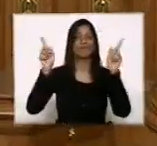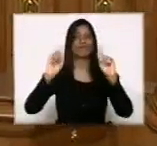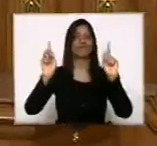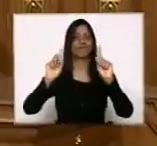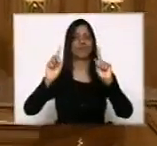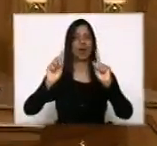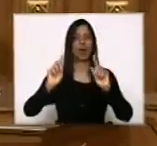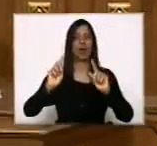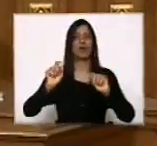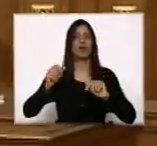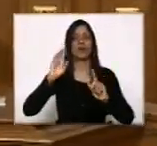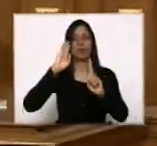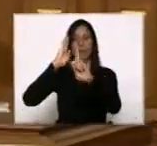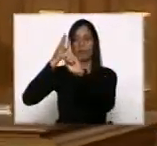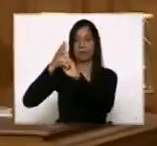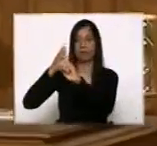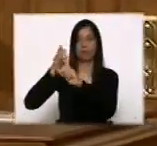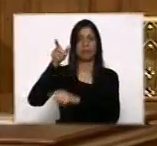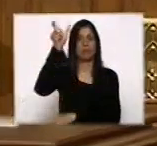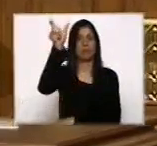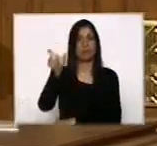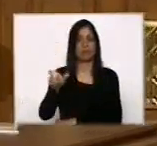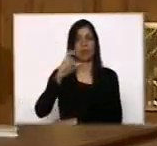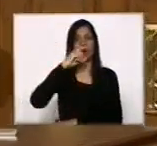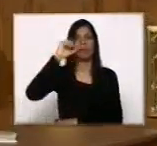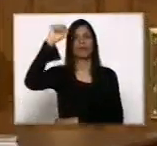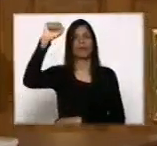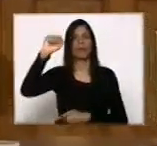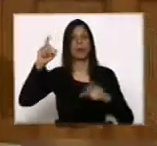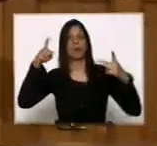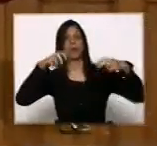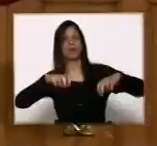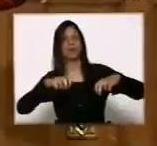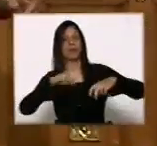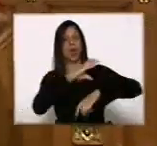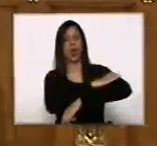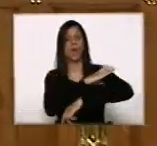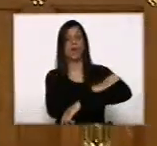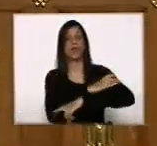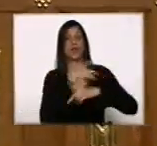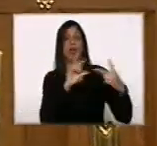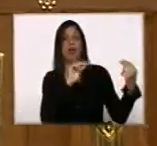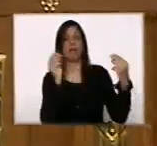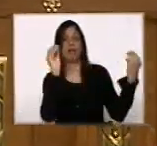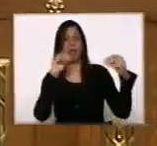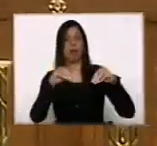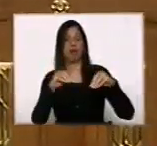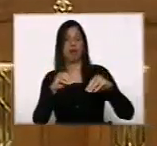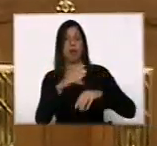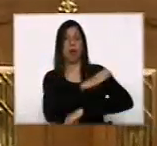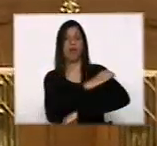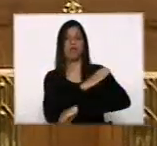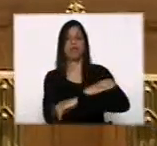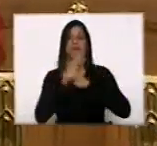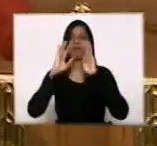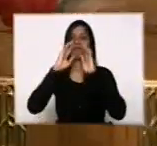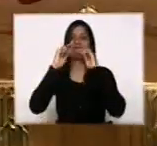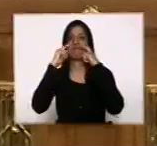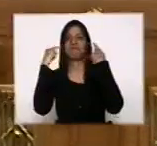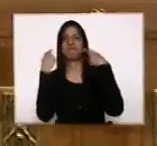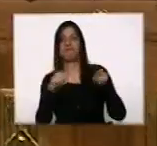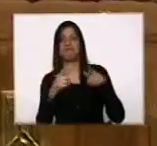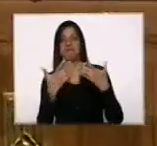Si Nicolás Maduro hubiese negociado con la derecha, ni le pararan a Venezuela. Si